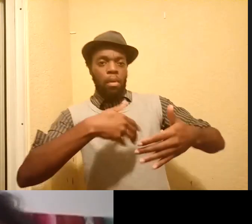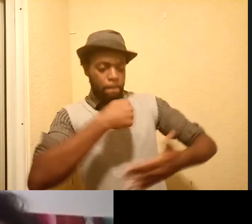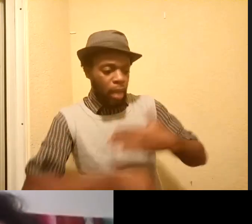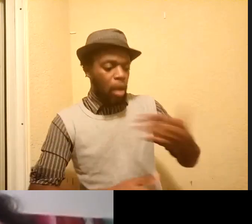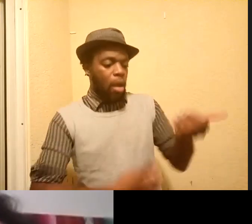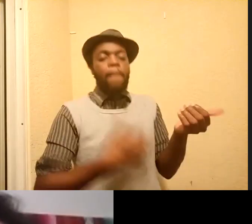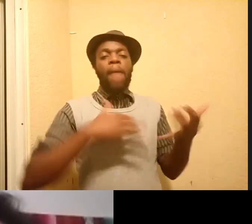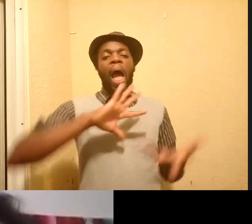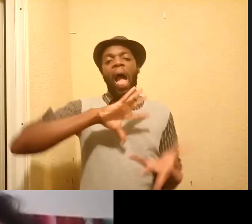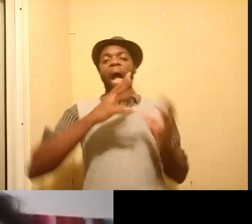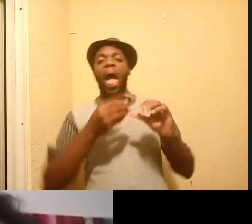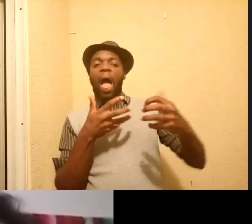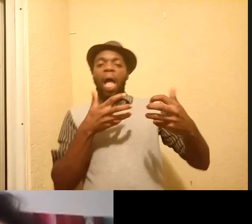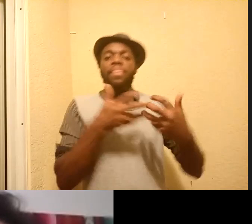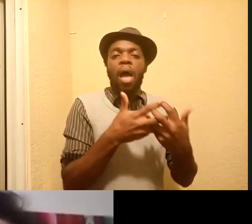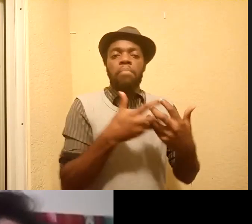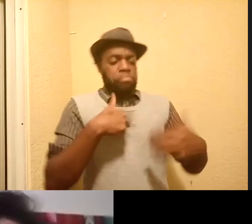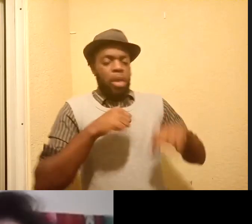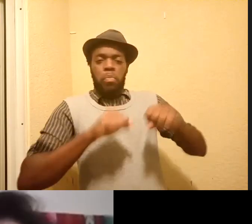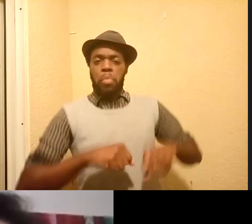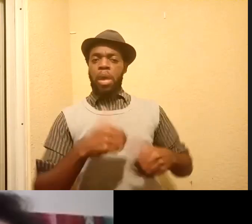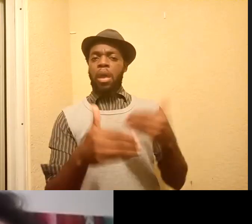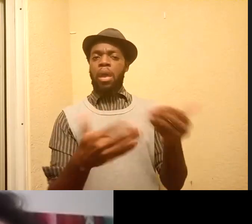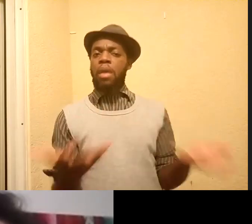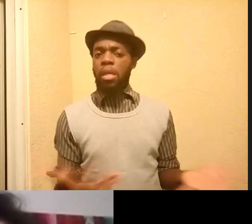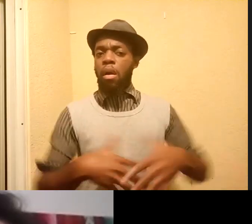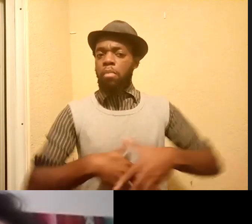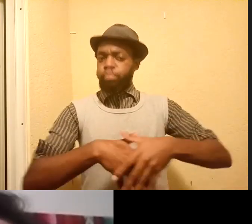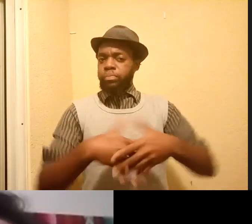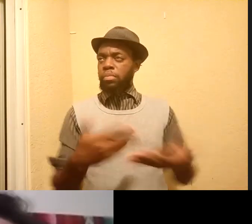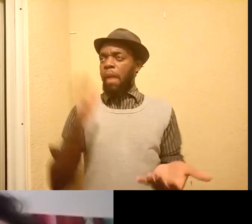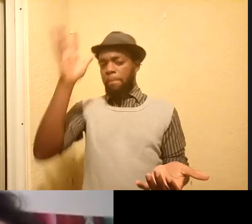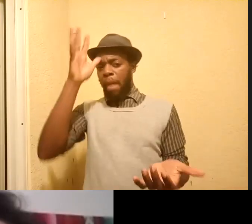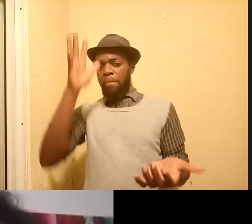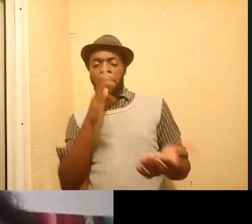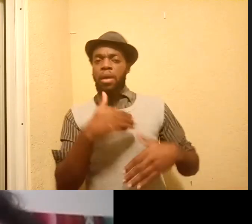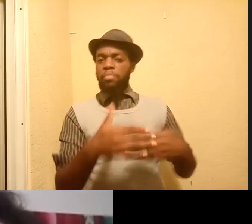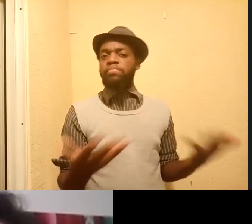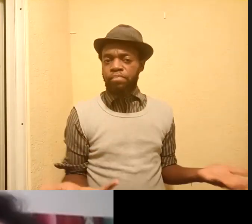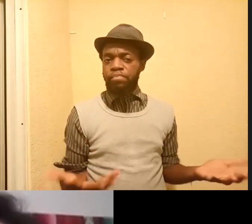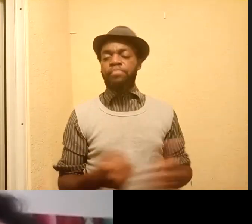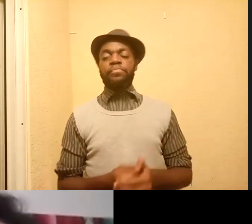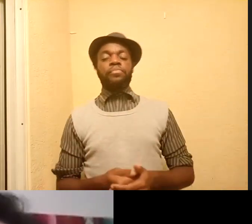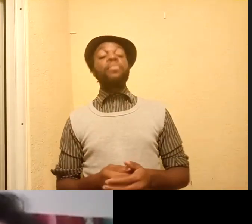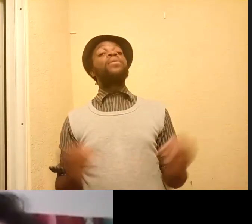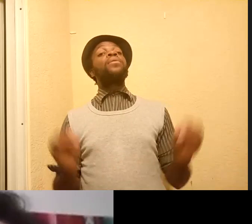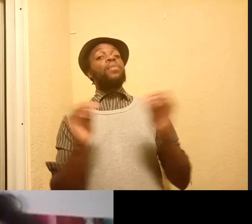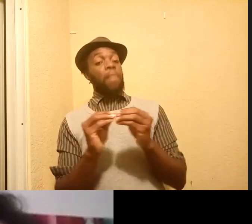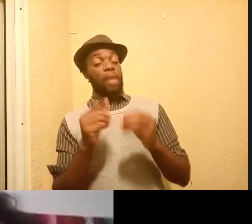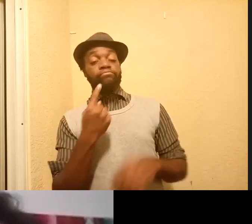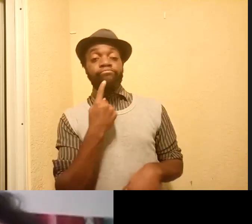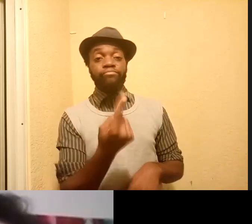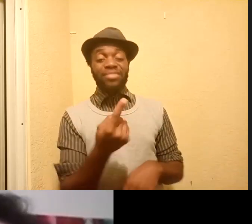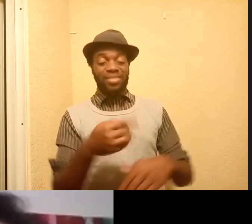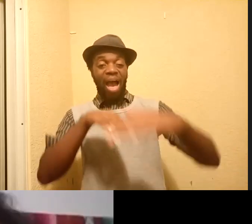Hablamos también y reconocemos que la accesibilidad es esa condición que deben cumplir los entornos y